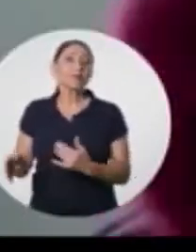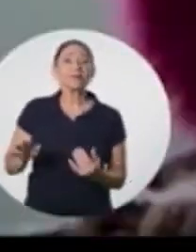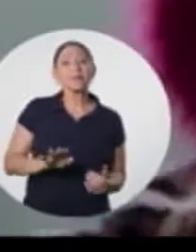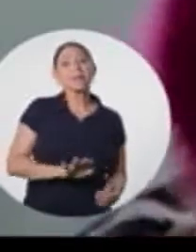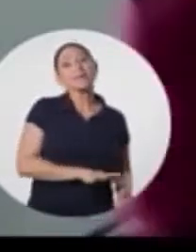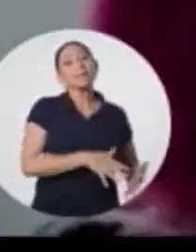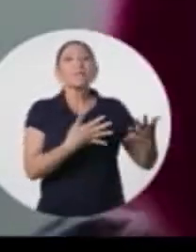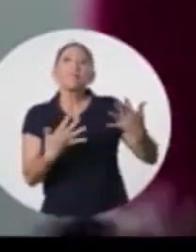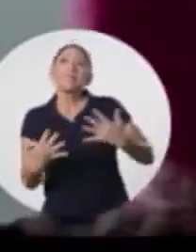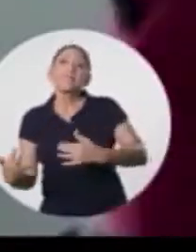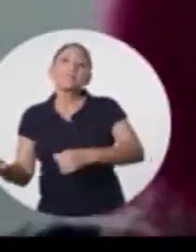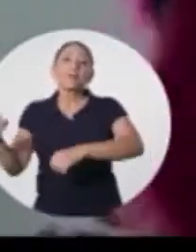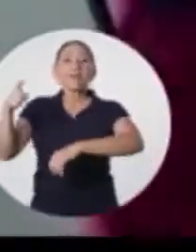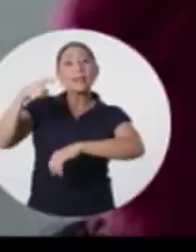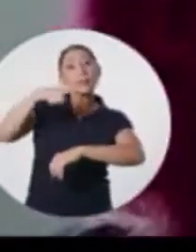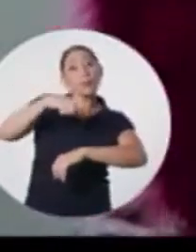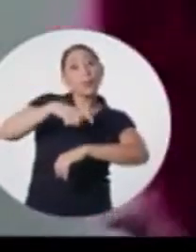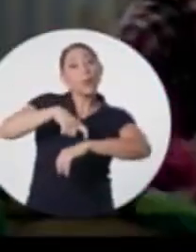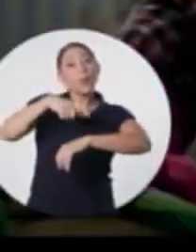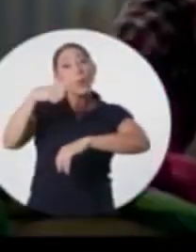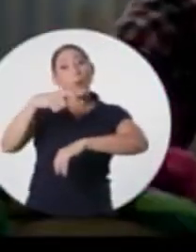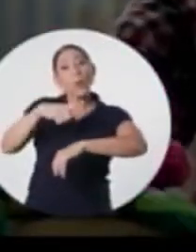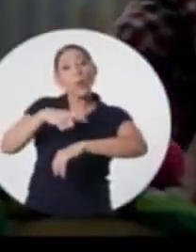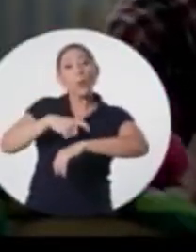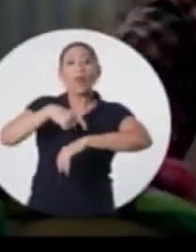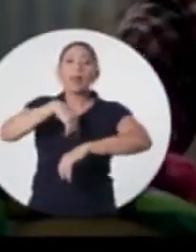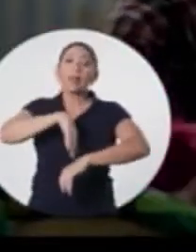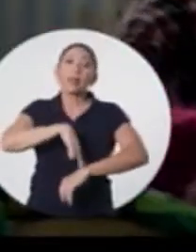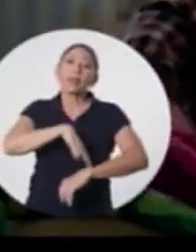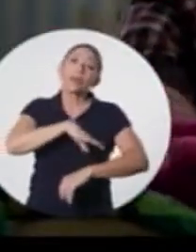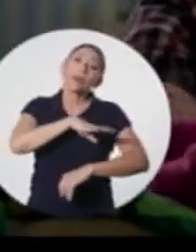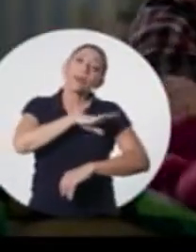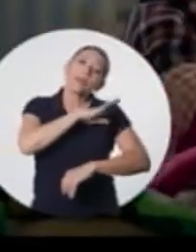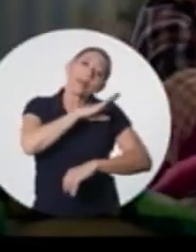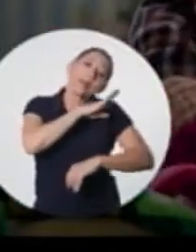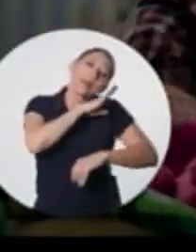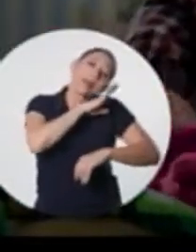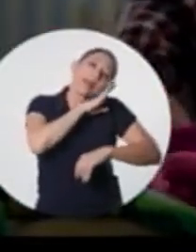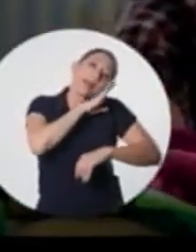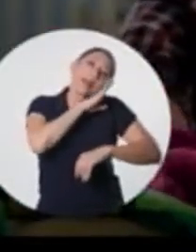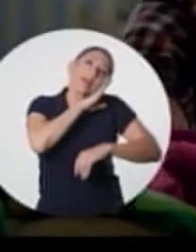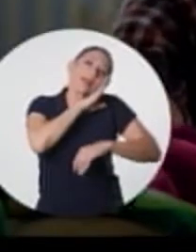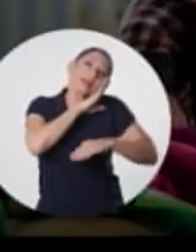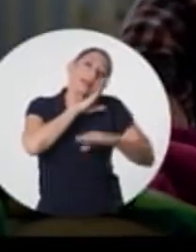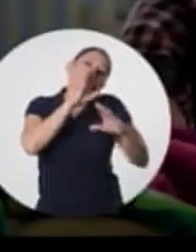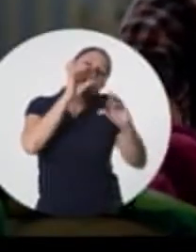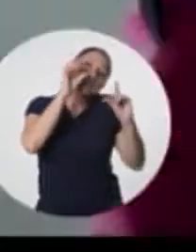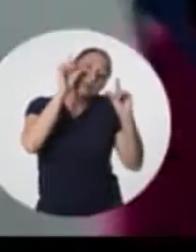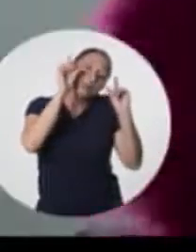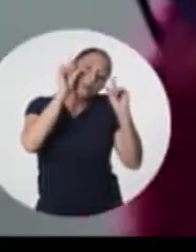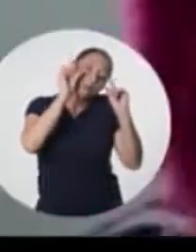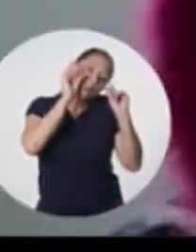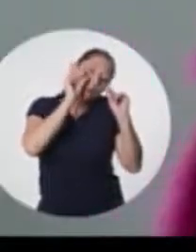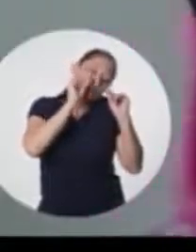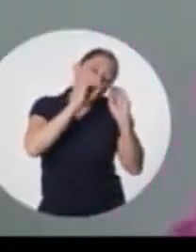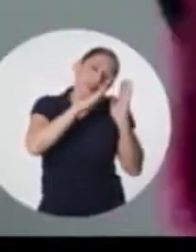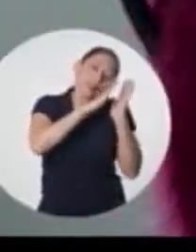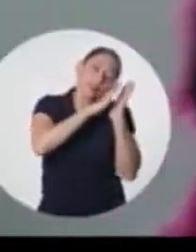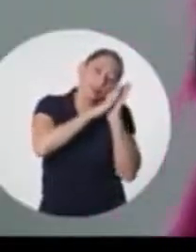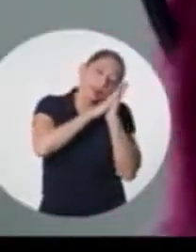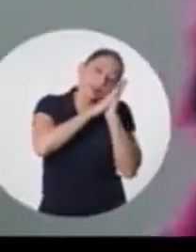Es hora de dormir, que cierres tus ojitos. Mamá y